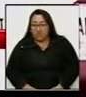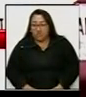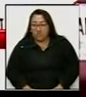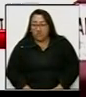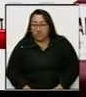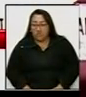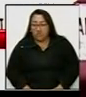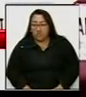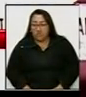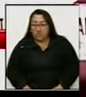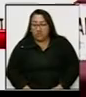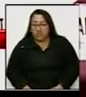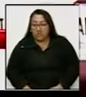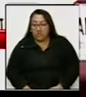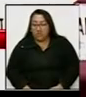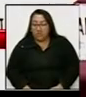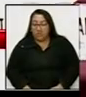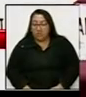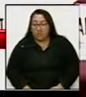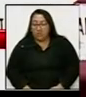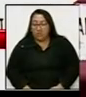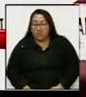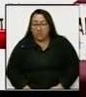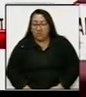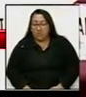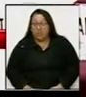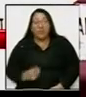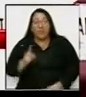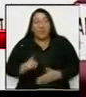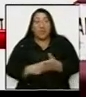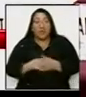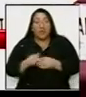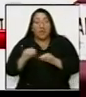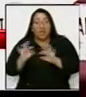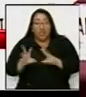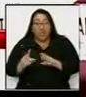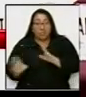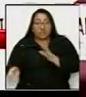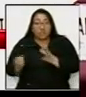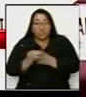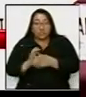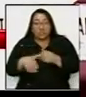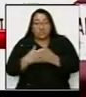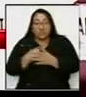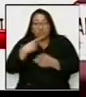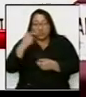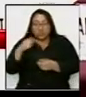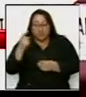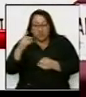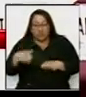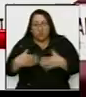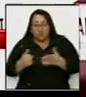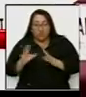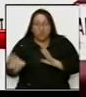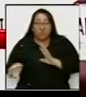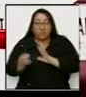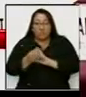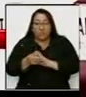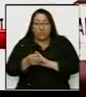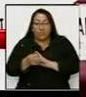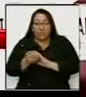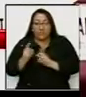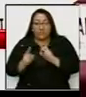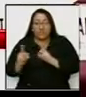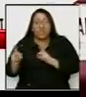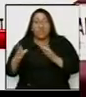esta eliminación, y reincorporándola, por supuesto, al texto, por cuanto es necesario para poder incorporarlo a los supuestos